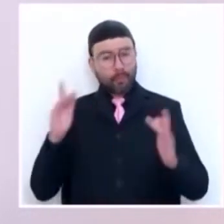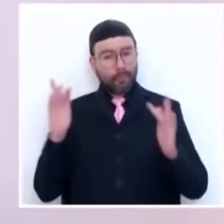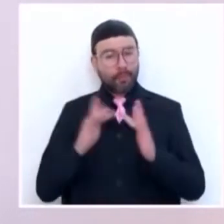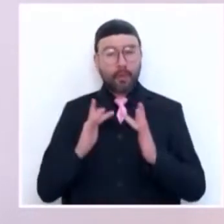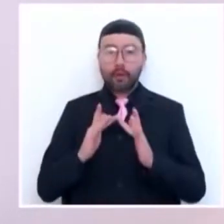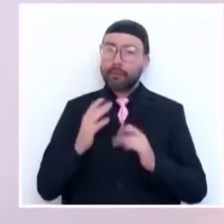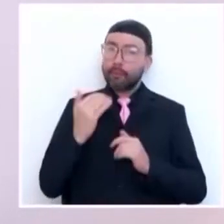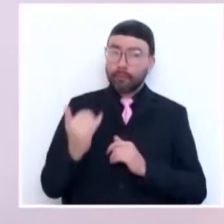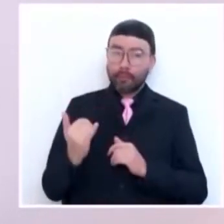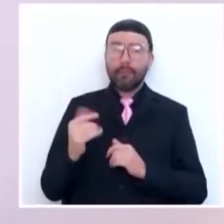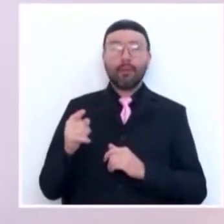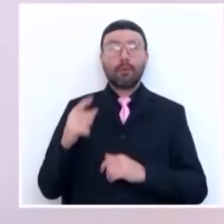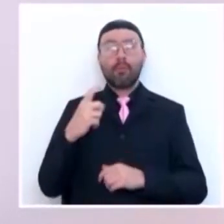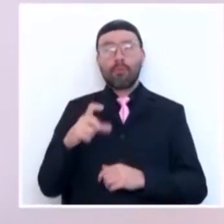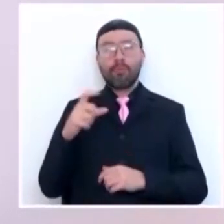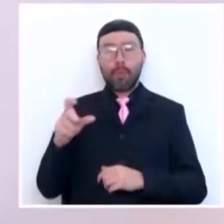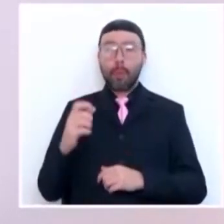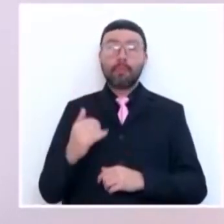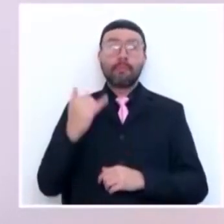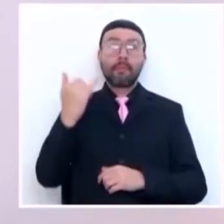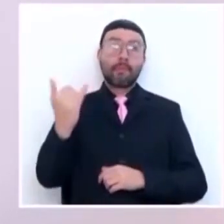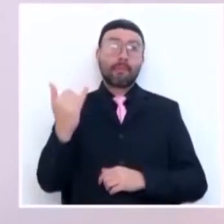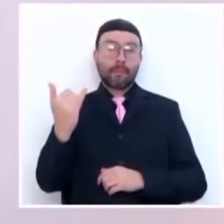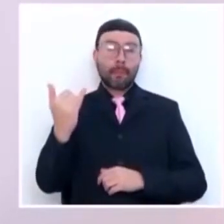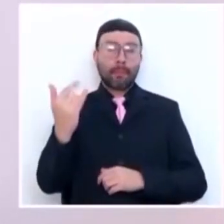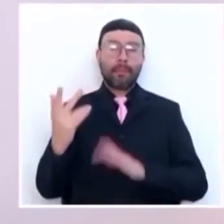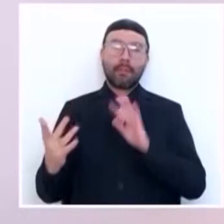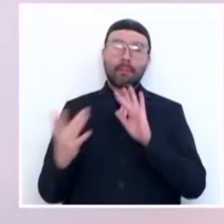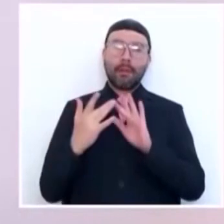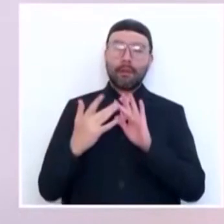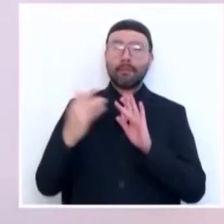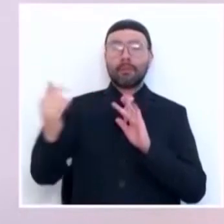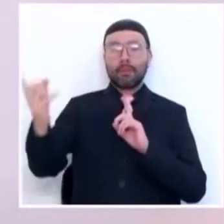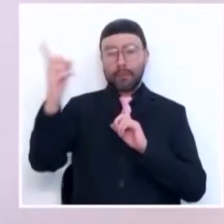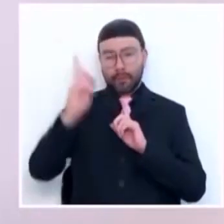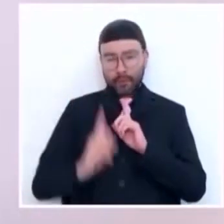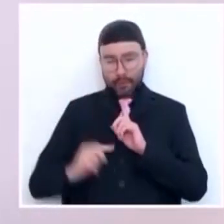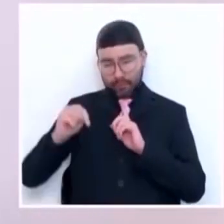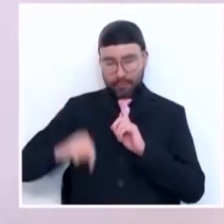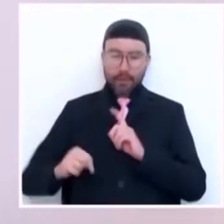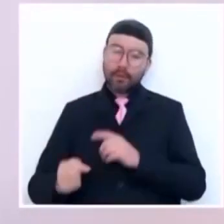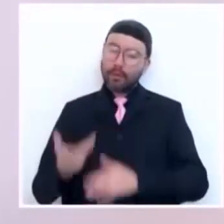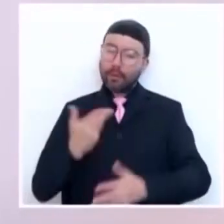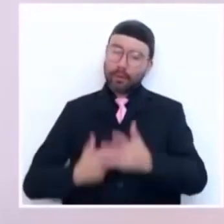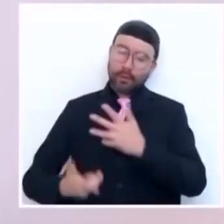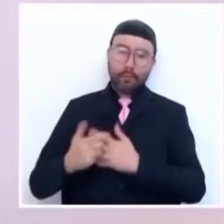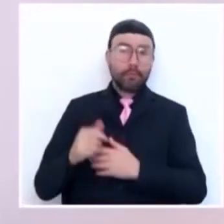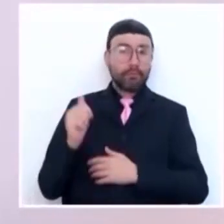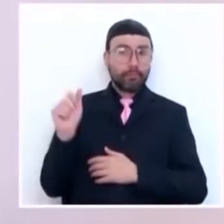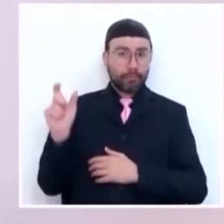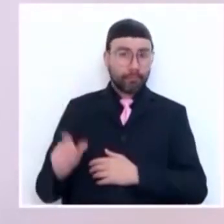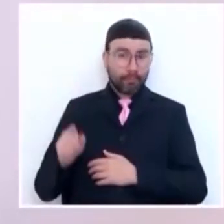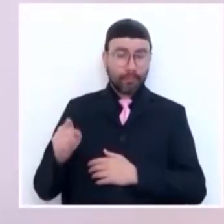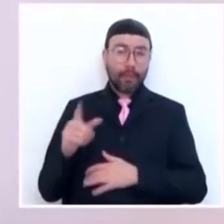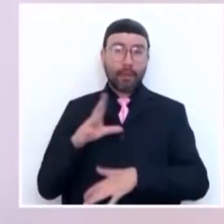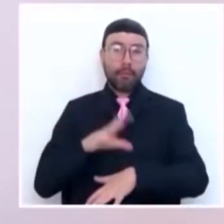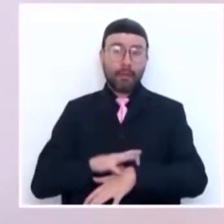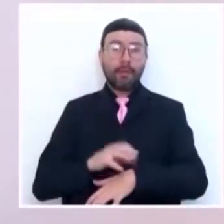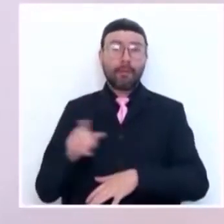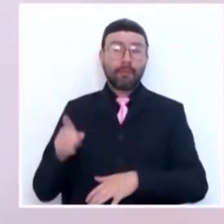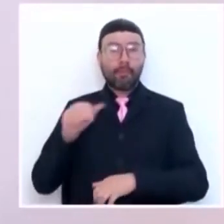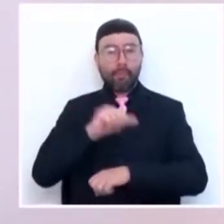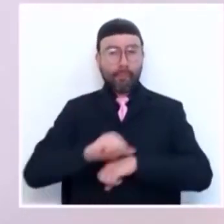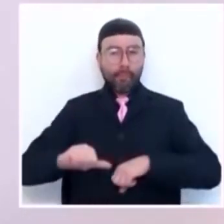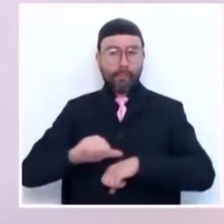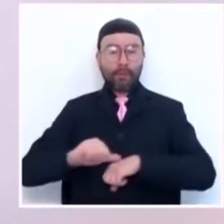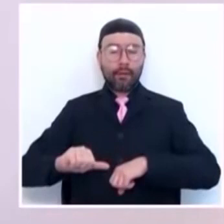está hoy desde Cúcuta, desde Bochalema, acá en nuestros estudios compartiendo con nosotros. Él es médico cirujano,